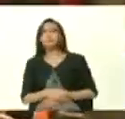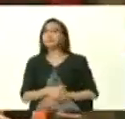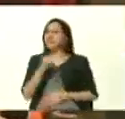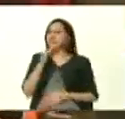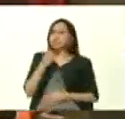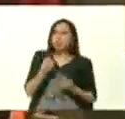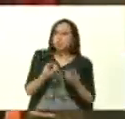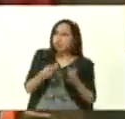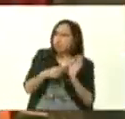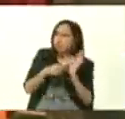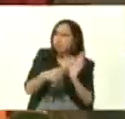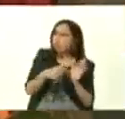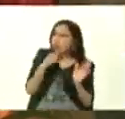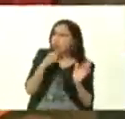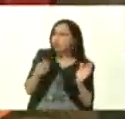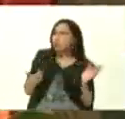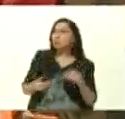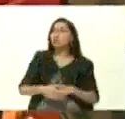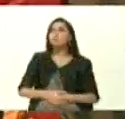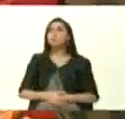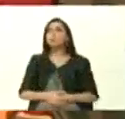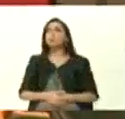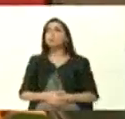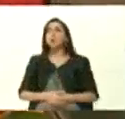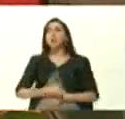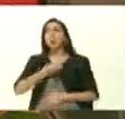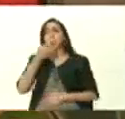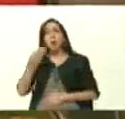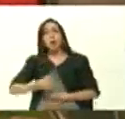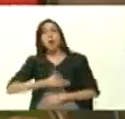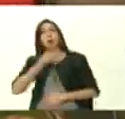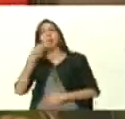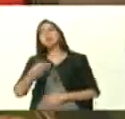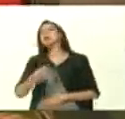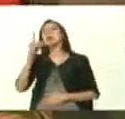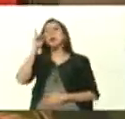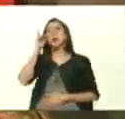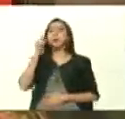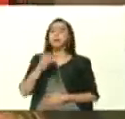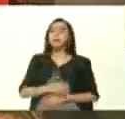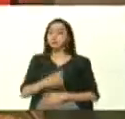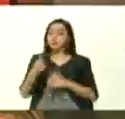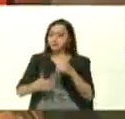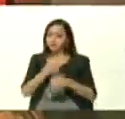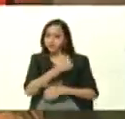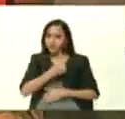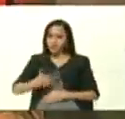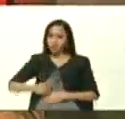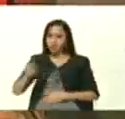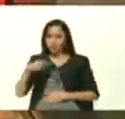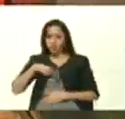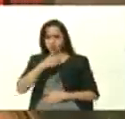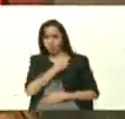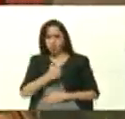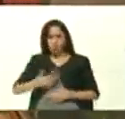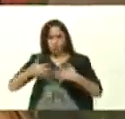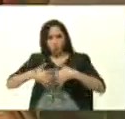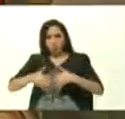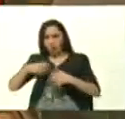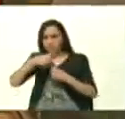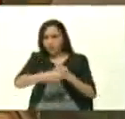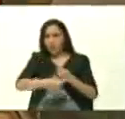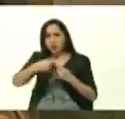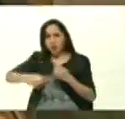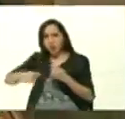hablar de esta planta? Buenas tardes, vicepresidenta. Coronel Humberto Arellano, presidente de la planta procesadora de plátano de